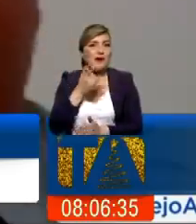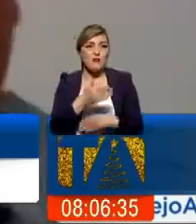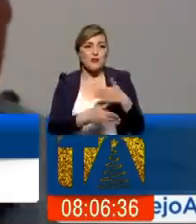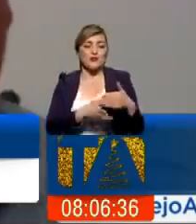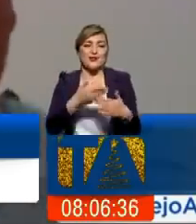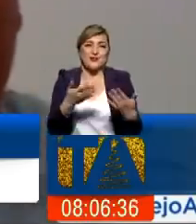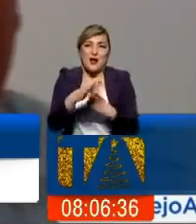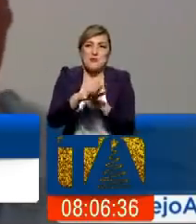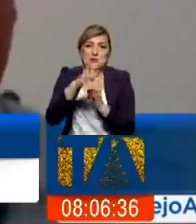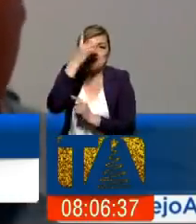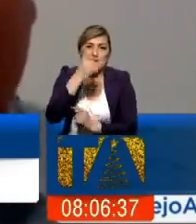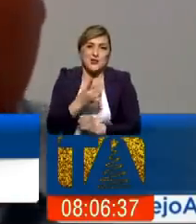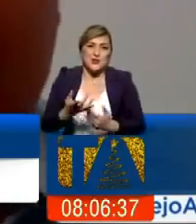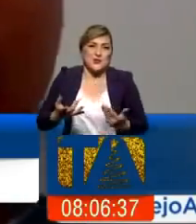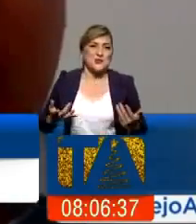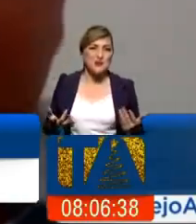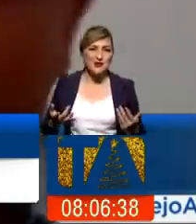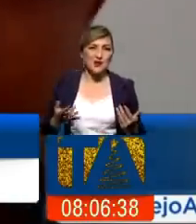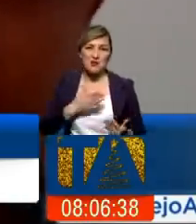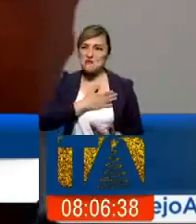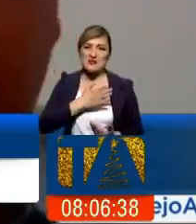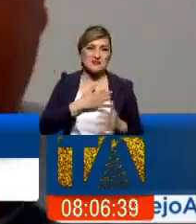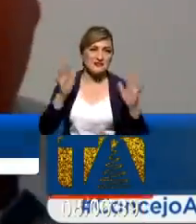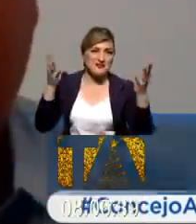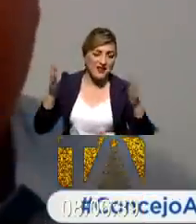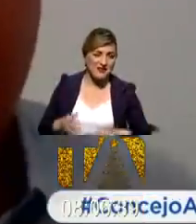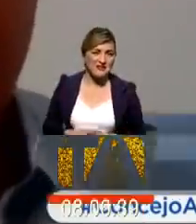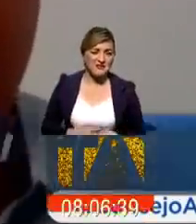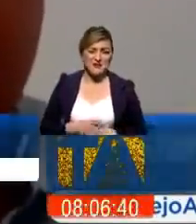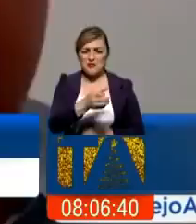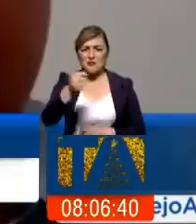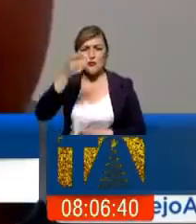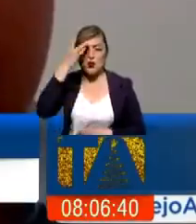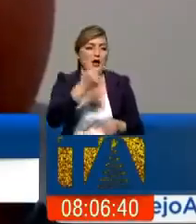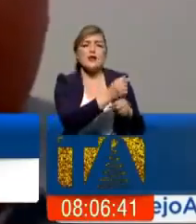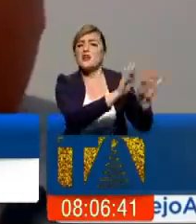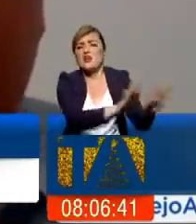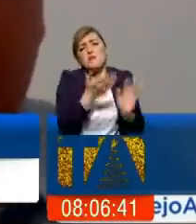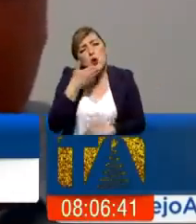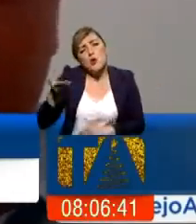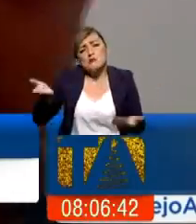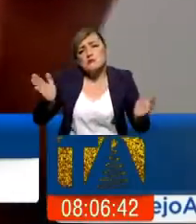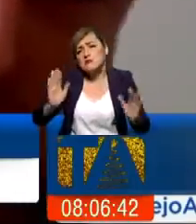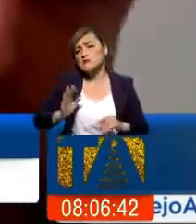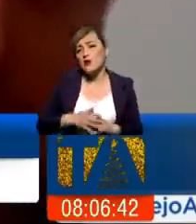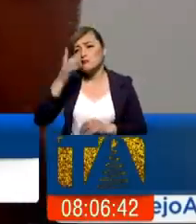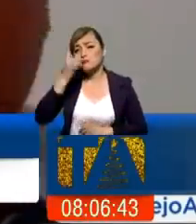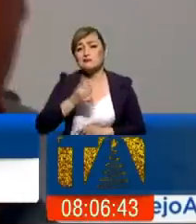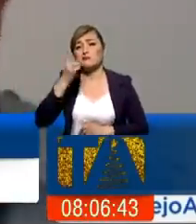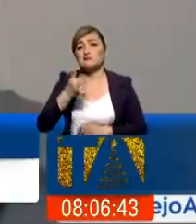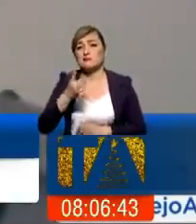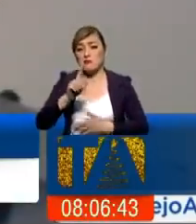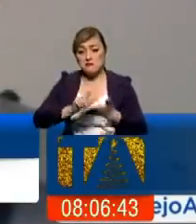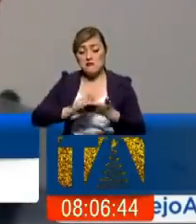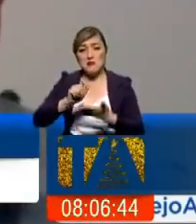en el área ambiental cuando se le quitó la confianza. No era que le deje, no era que le quite la gerencia nada más, porque ahora toma decisiones